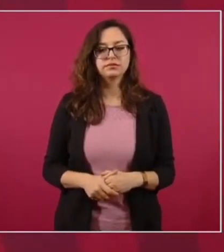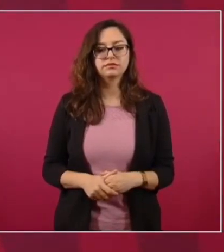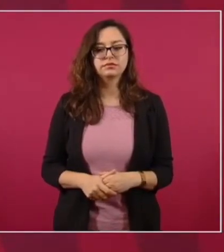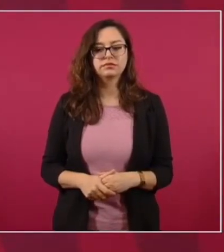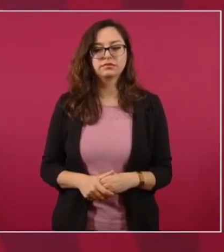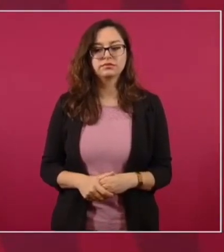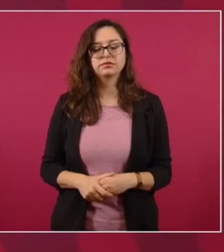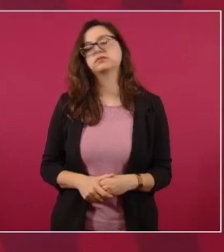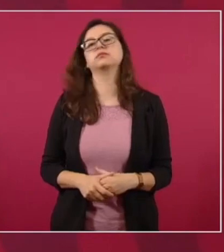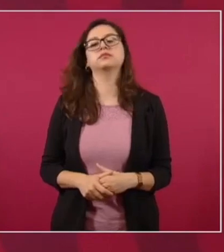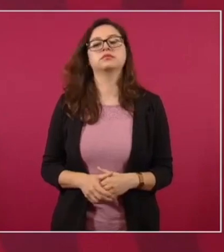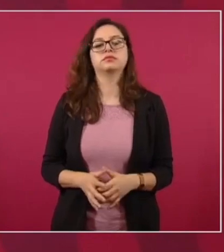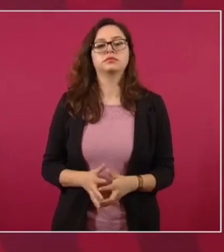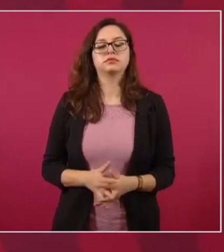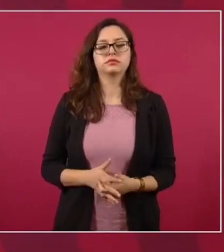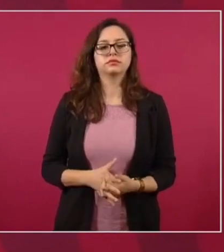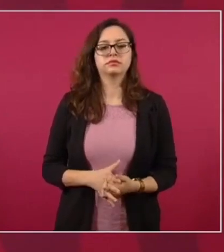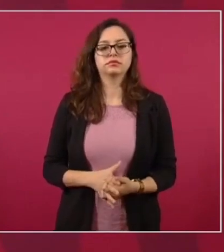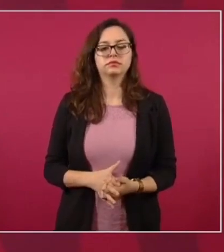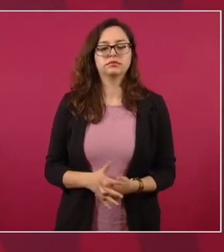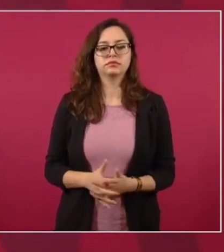ahora sí,